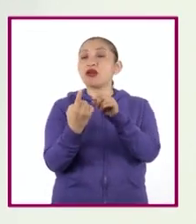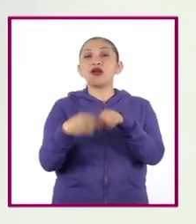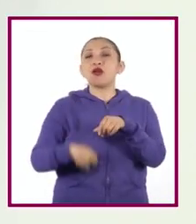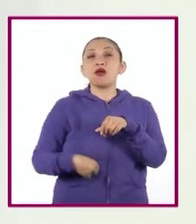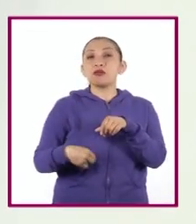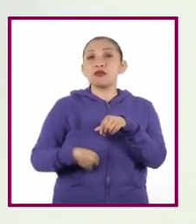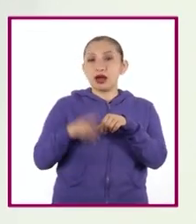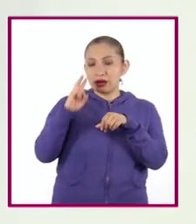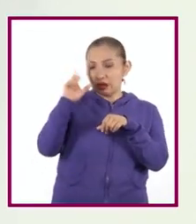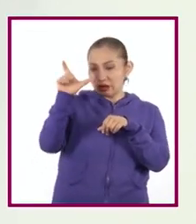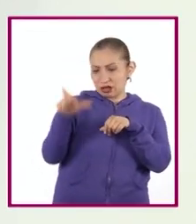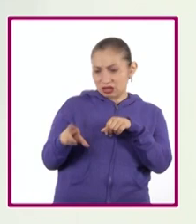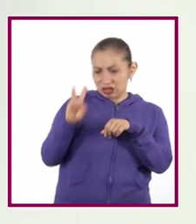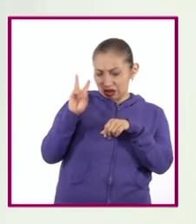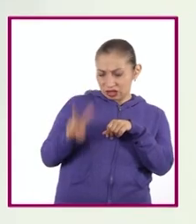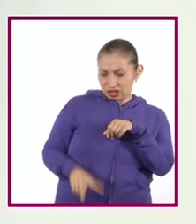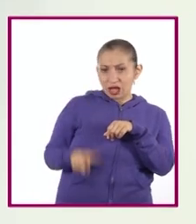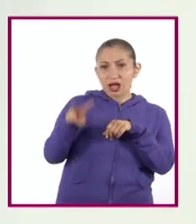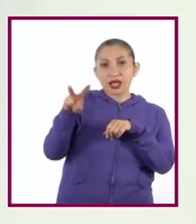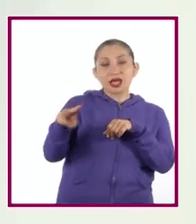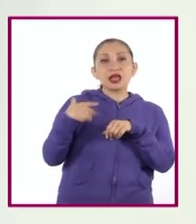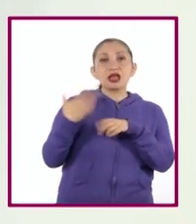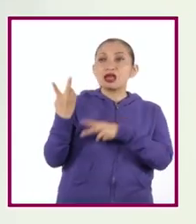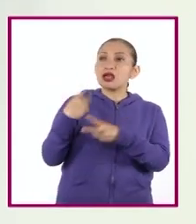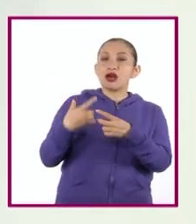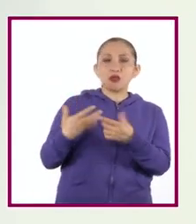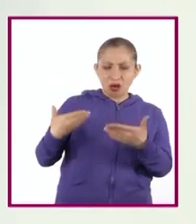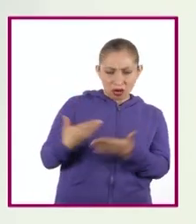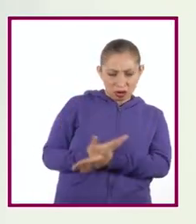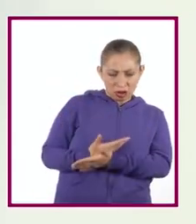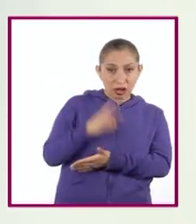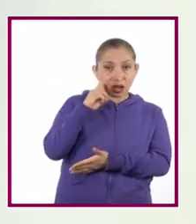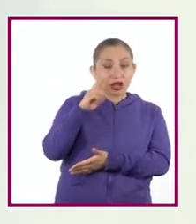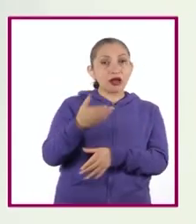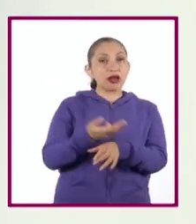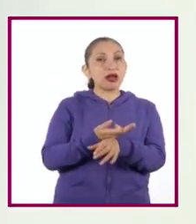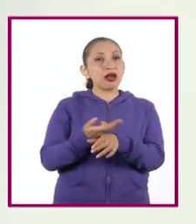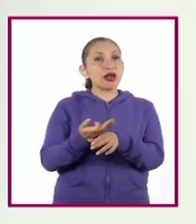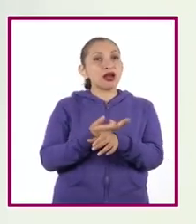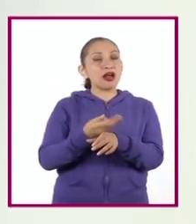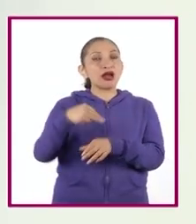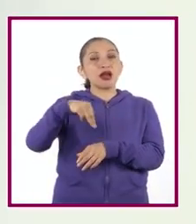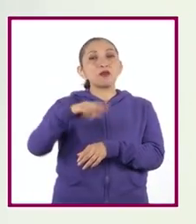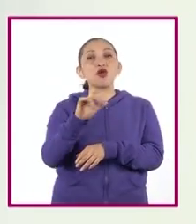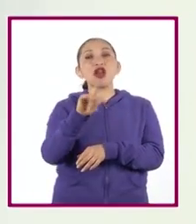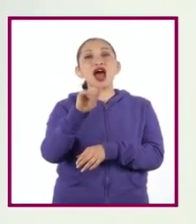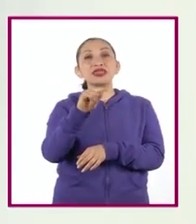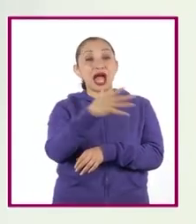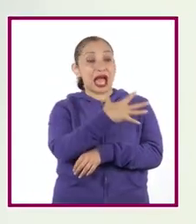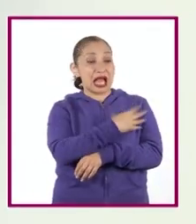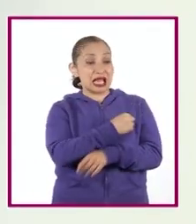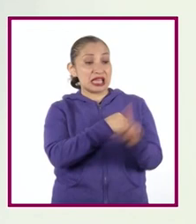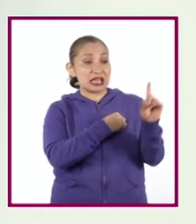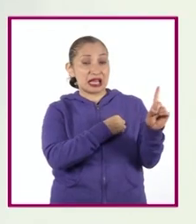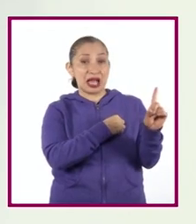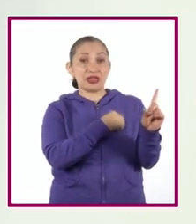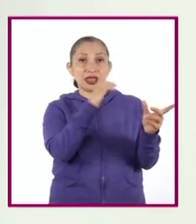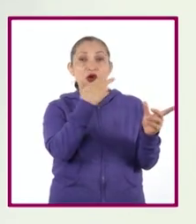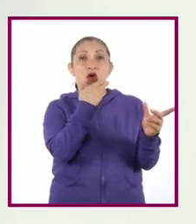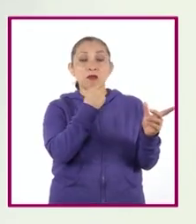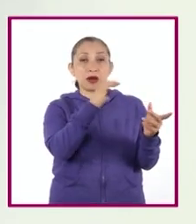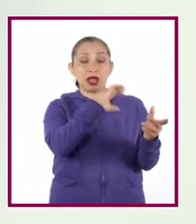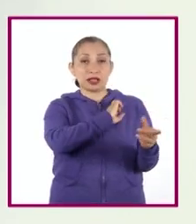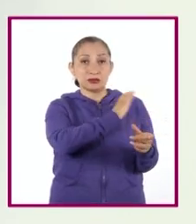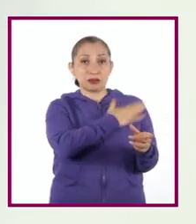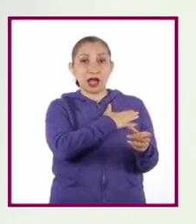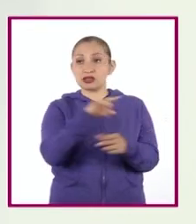de su apariencia y descendencia, pues era mulata, hija de una persona española y